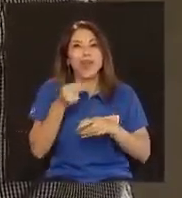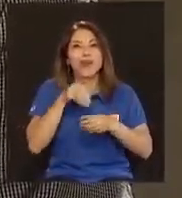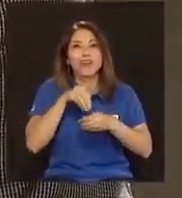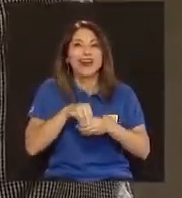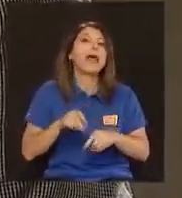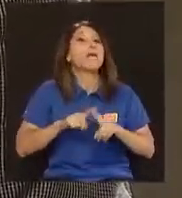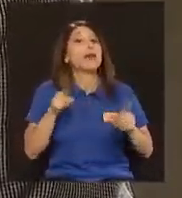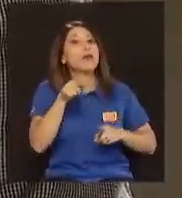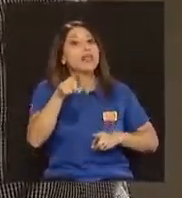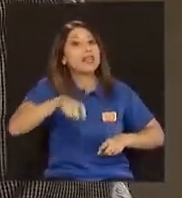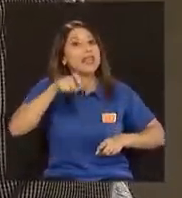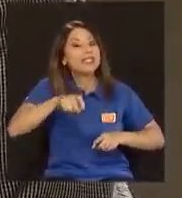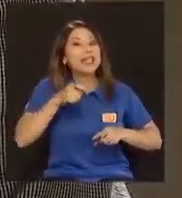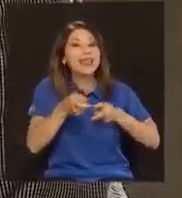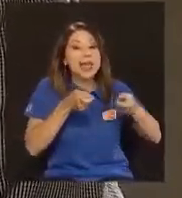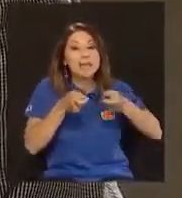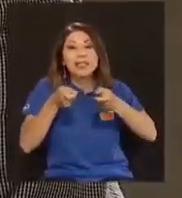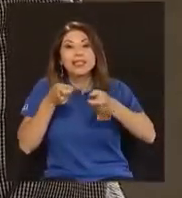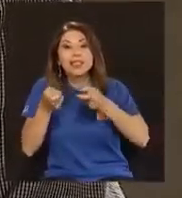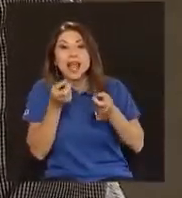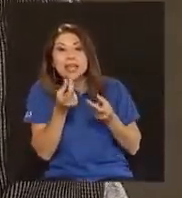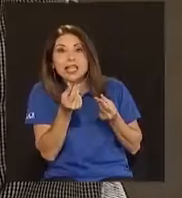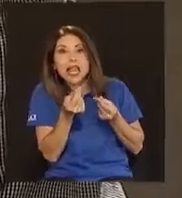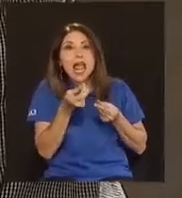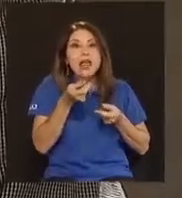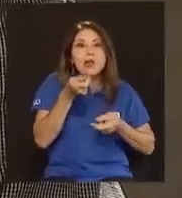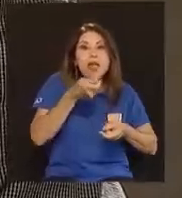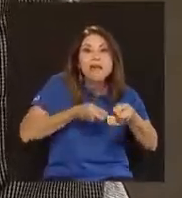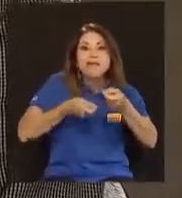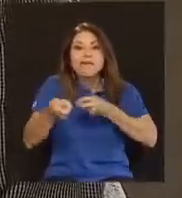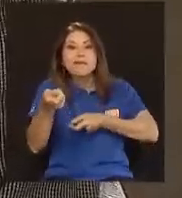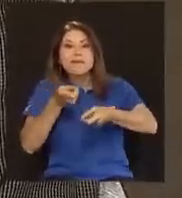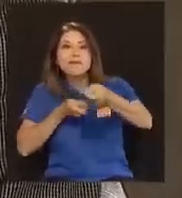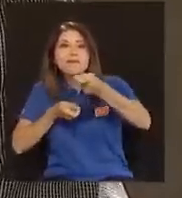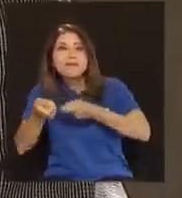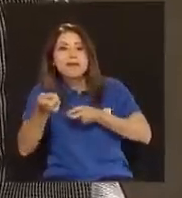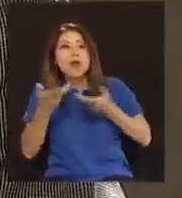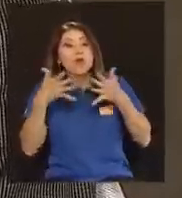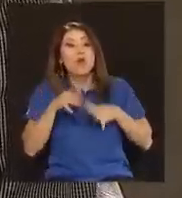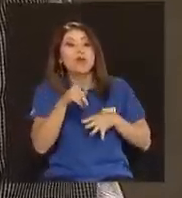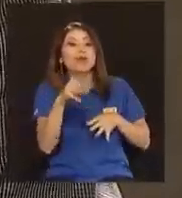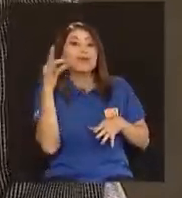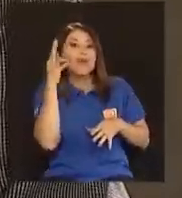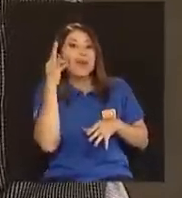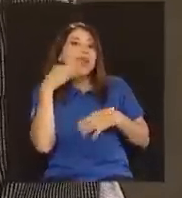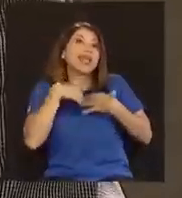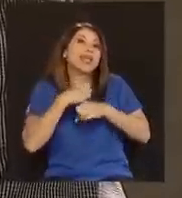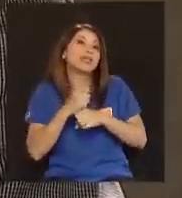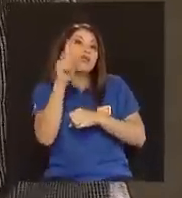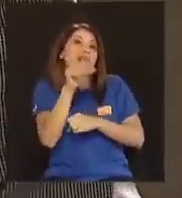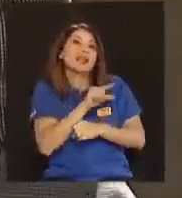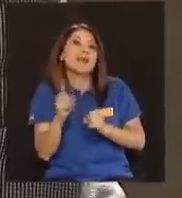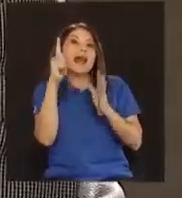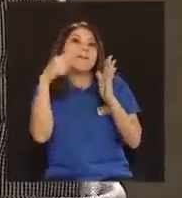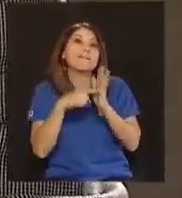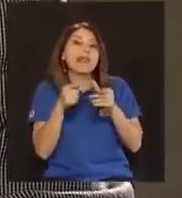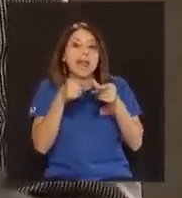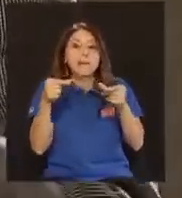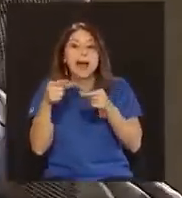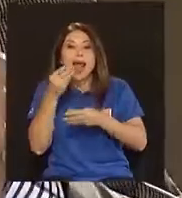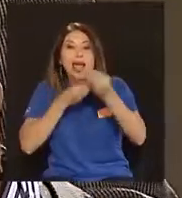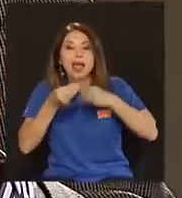necesidad de administrar un flujo de caja. Cuando eso. Termina de vender al final de la tarde o al final de la semana las 1,000 empanadas que hizo, le queda un flujo de caja que va a tener